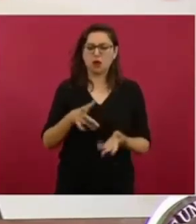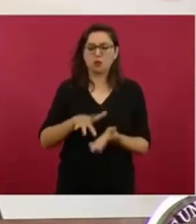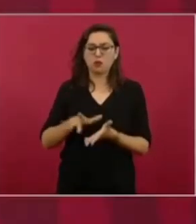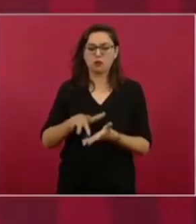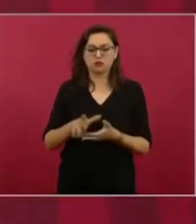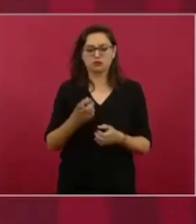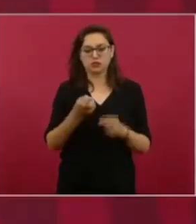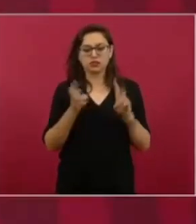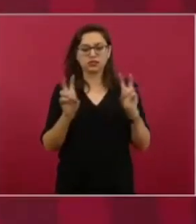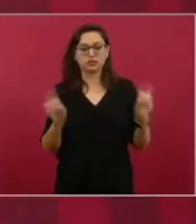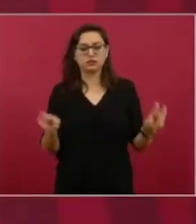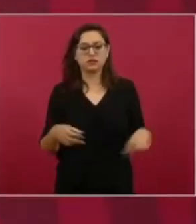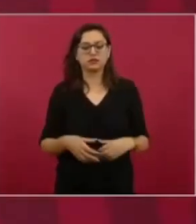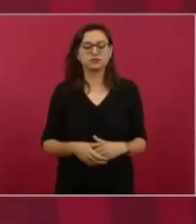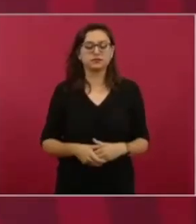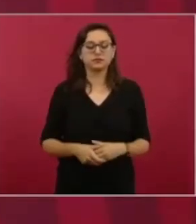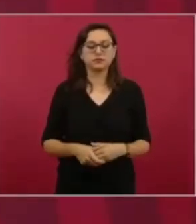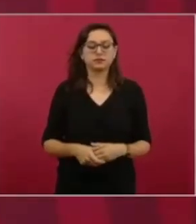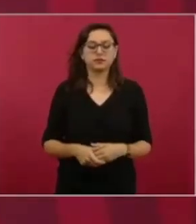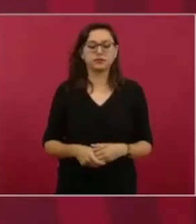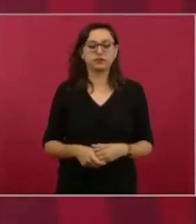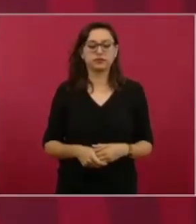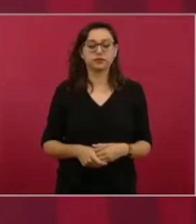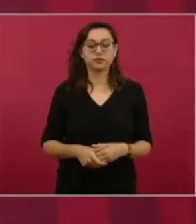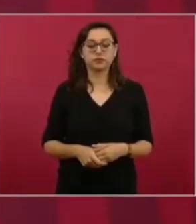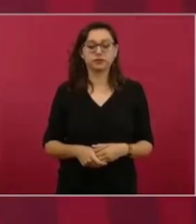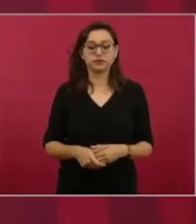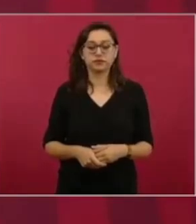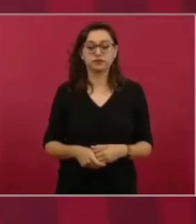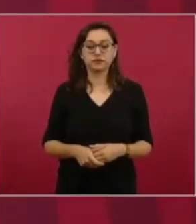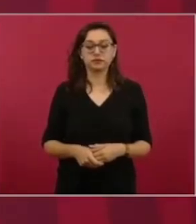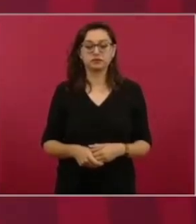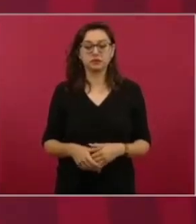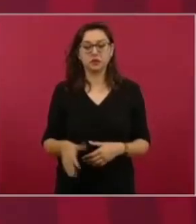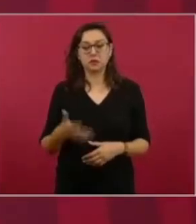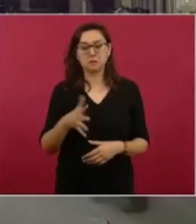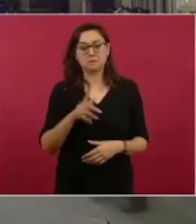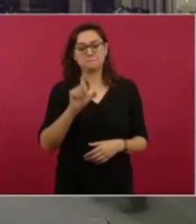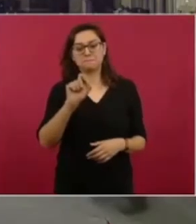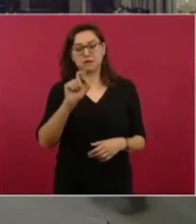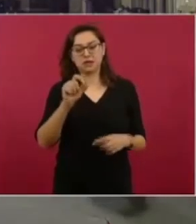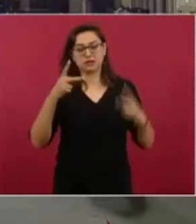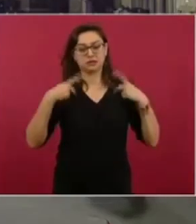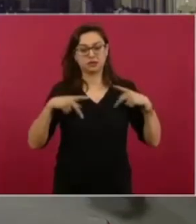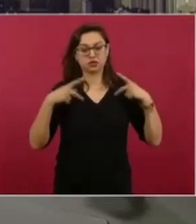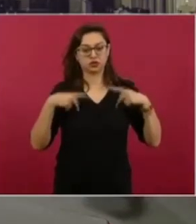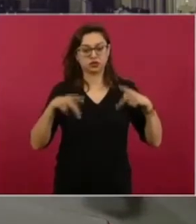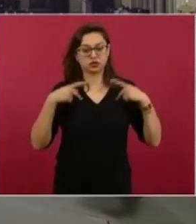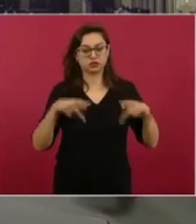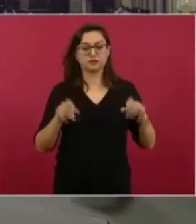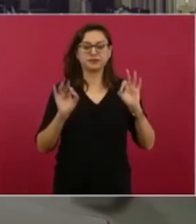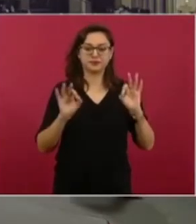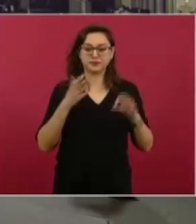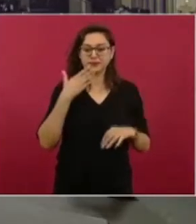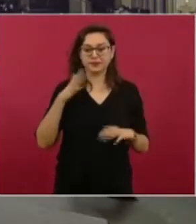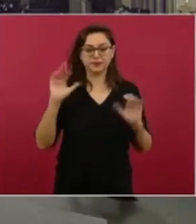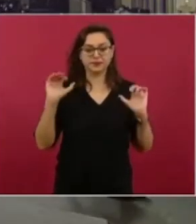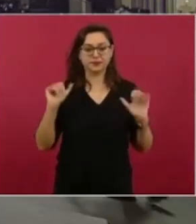tratar eso. Como 20. Muy bien. 2.